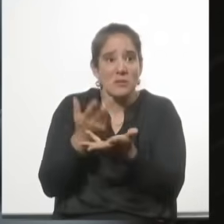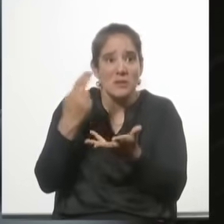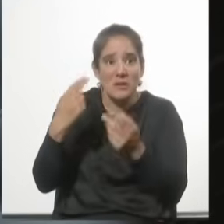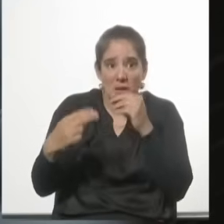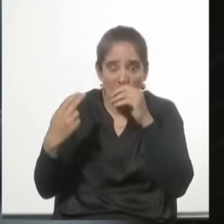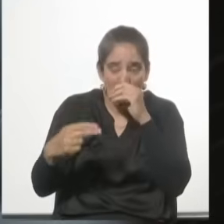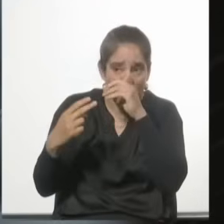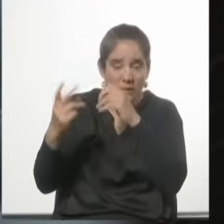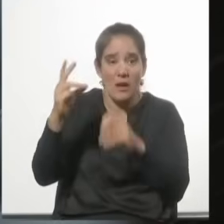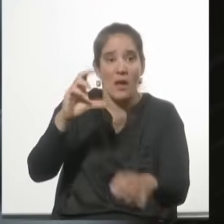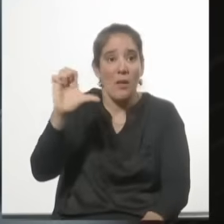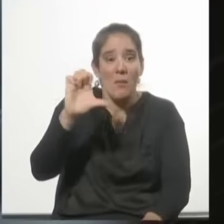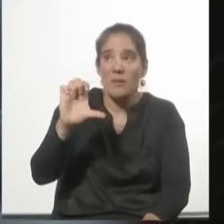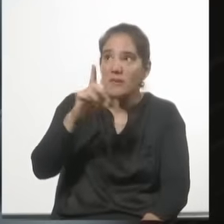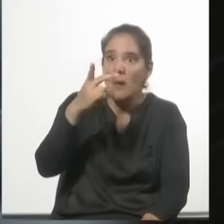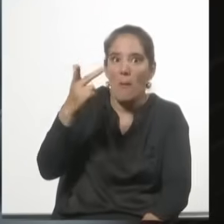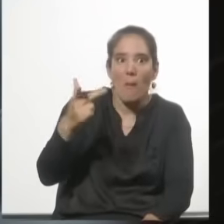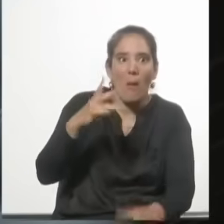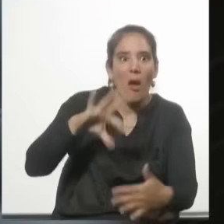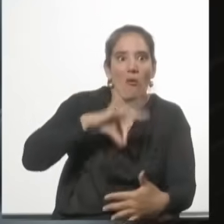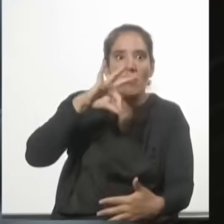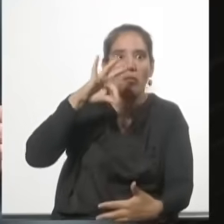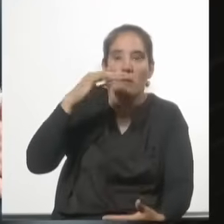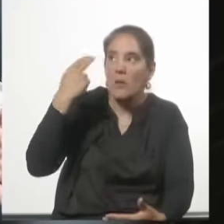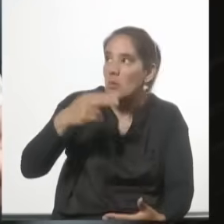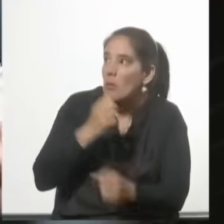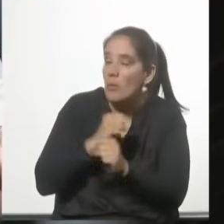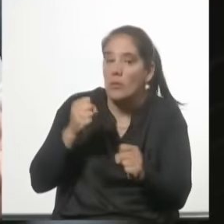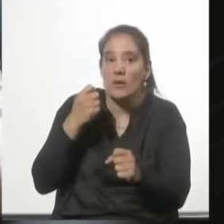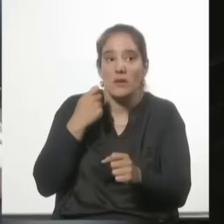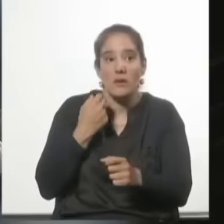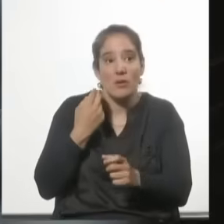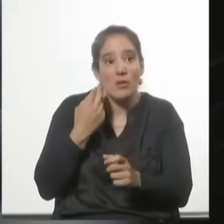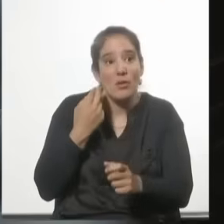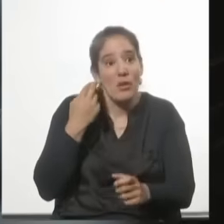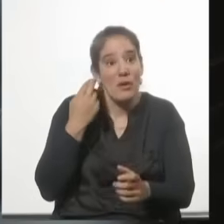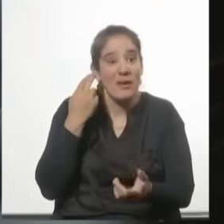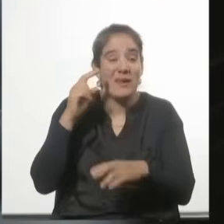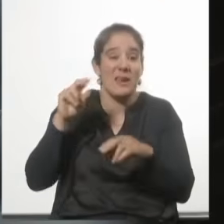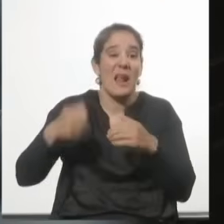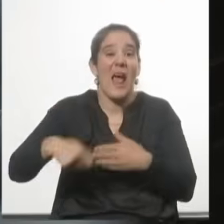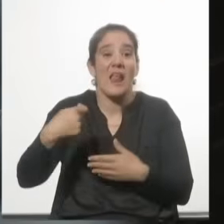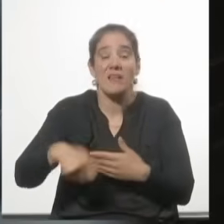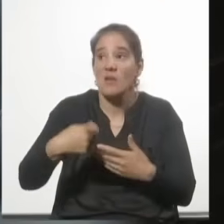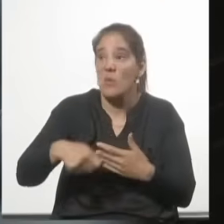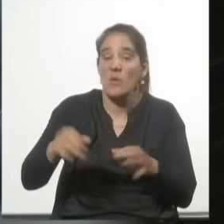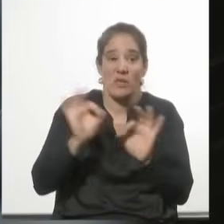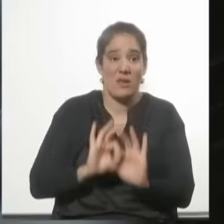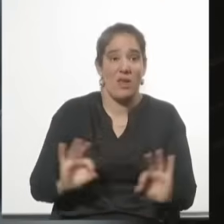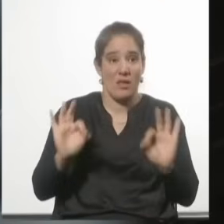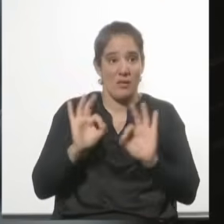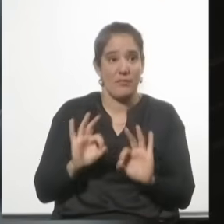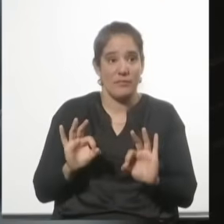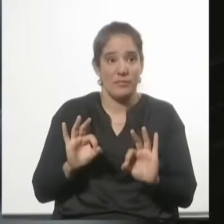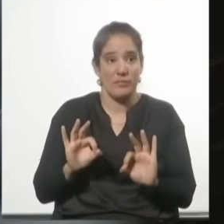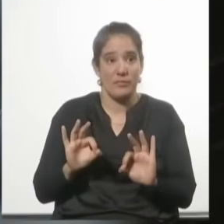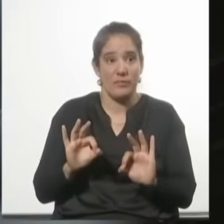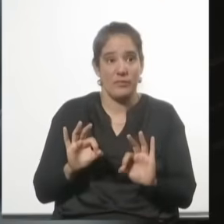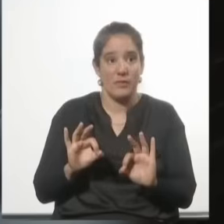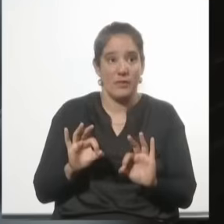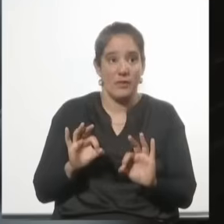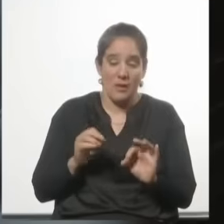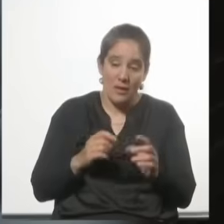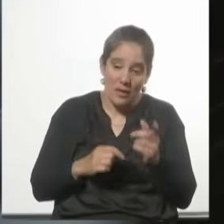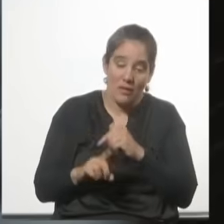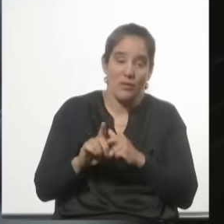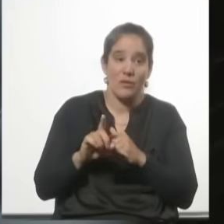ningún punto de vista formal o sustancial pudo ser garantía de fiel cumplimiento. Las mismas desembocaron en la constatación de final más temido,